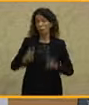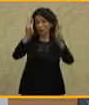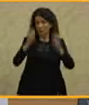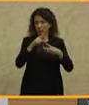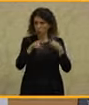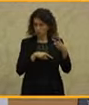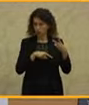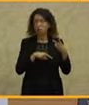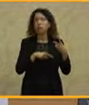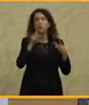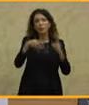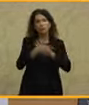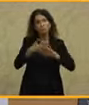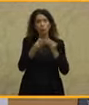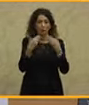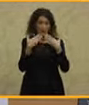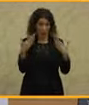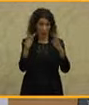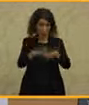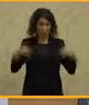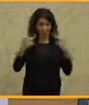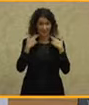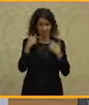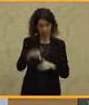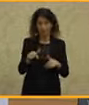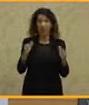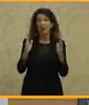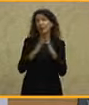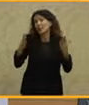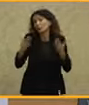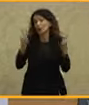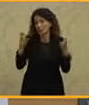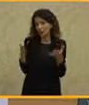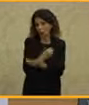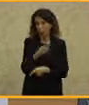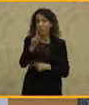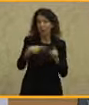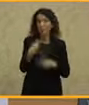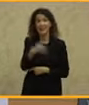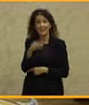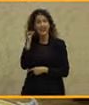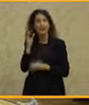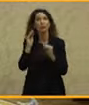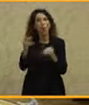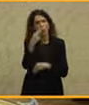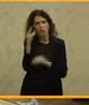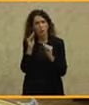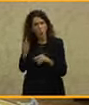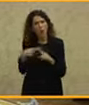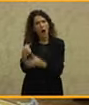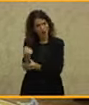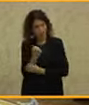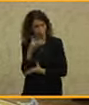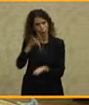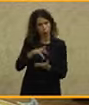cuestiones. Por una parte, agradeciendo al Congreso, a esta Casa, a la Casa de Todos y muy especialmente a su presidenta, su interés y su